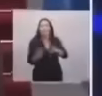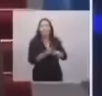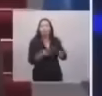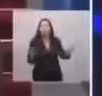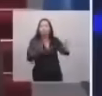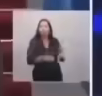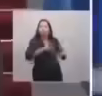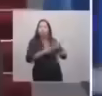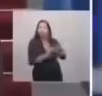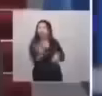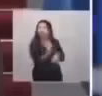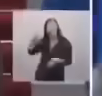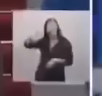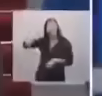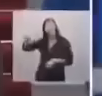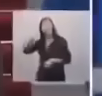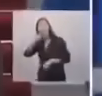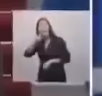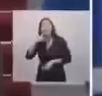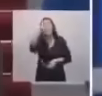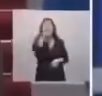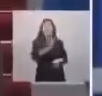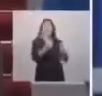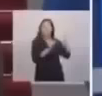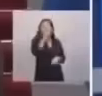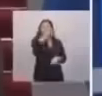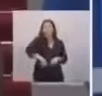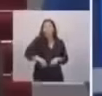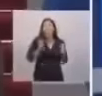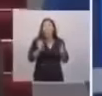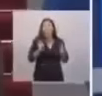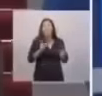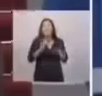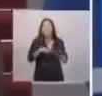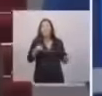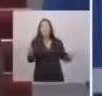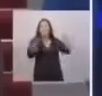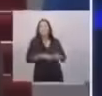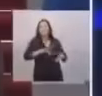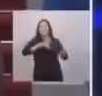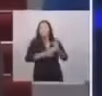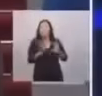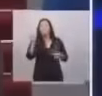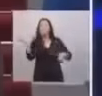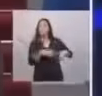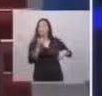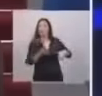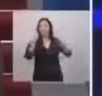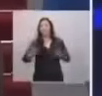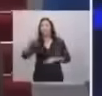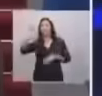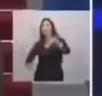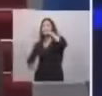por eso no hay operaciones de dólar eh Hay operaciones revisadas claro cómo tienen que aprobarlas revis no s te escucha fe